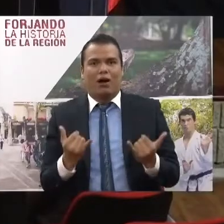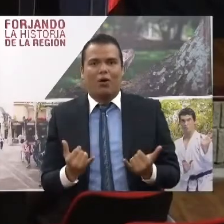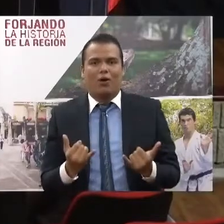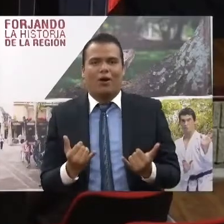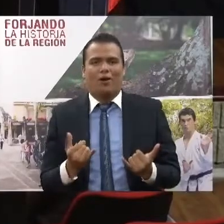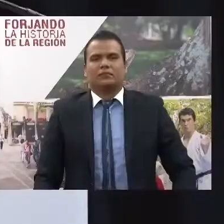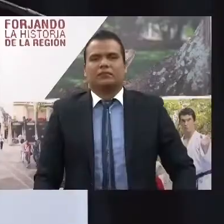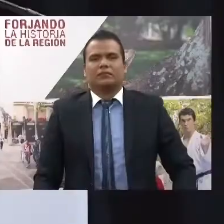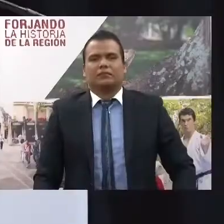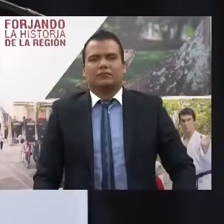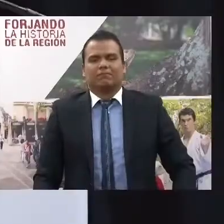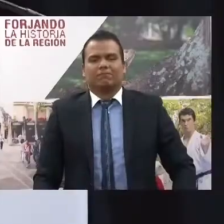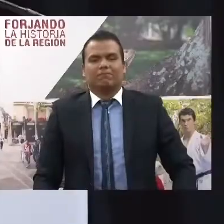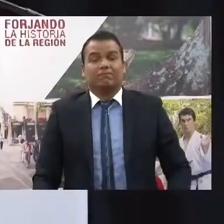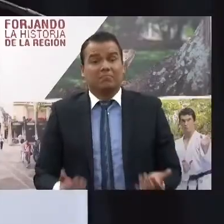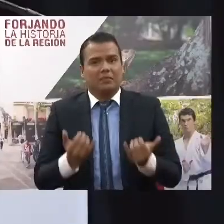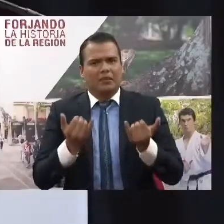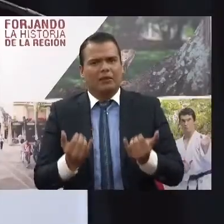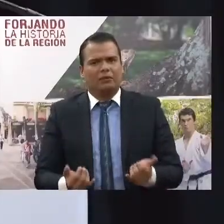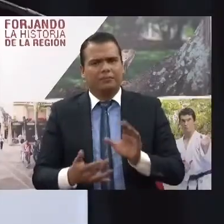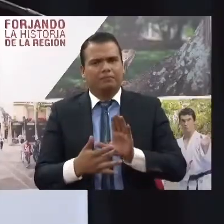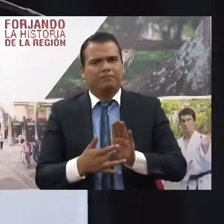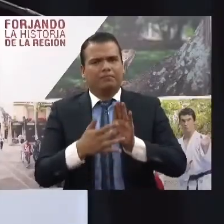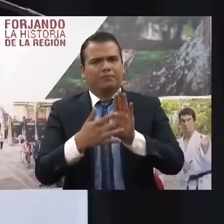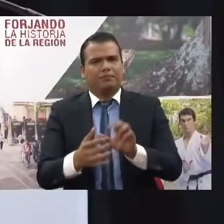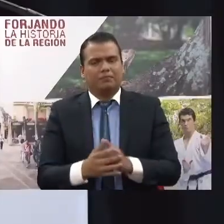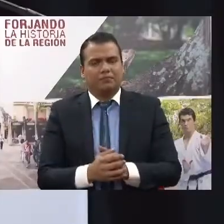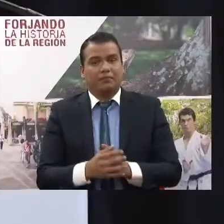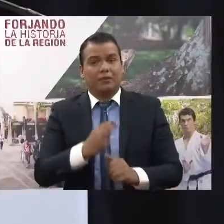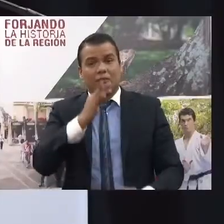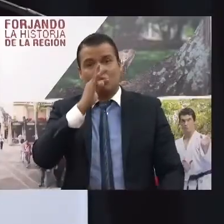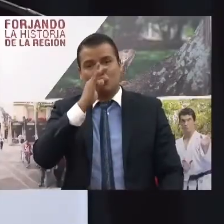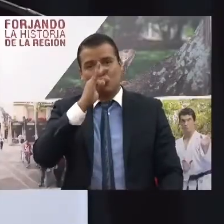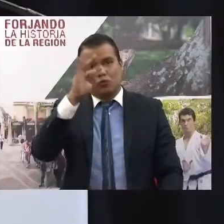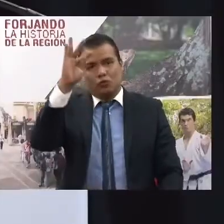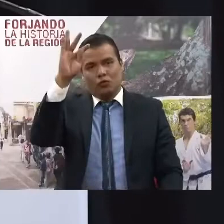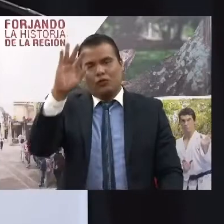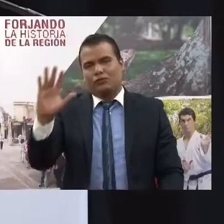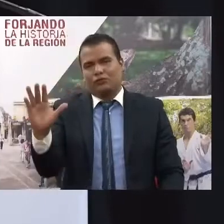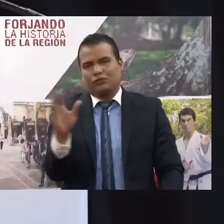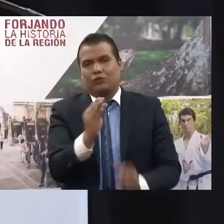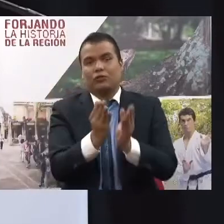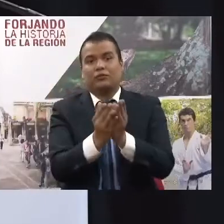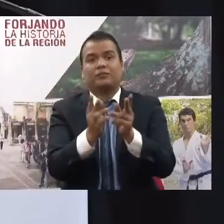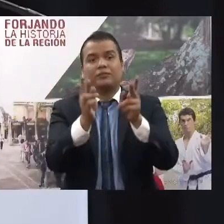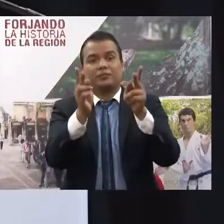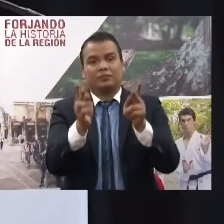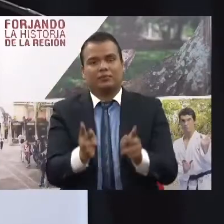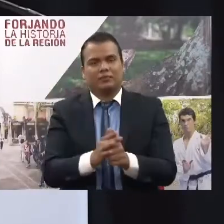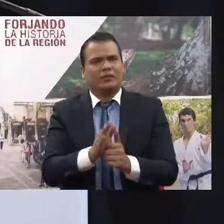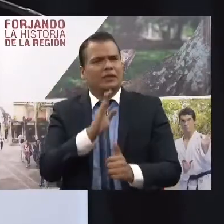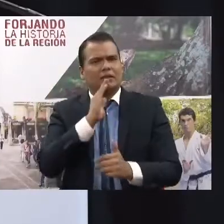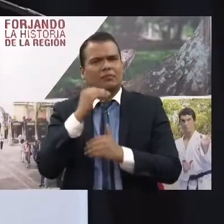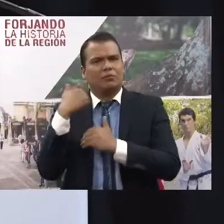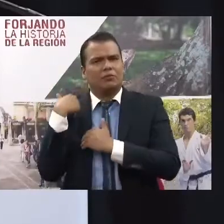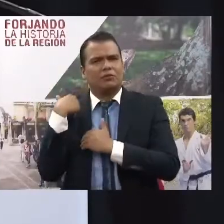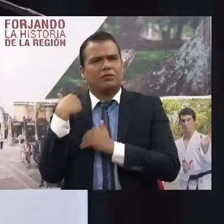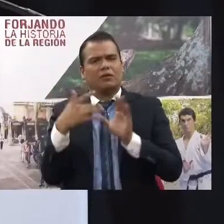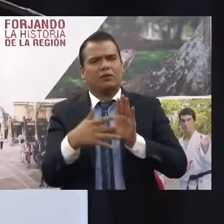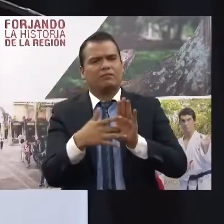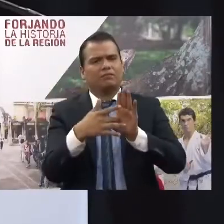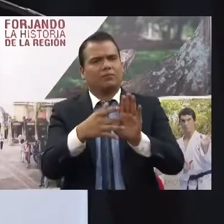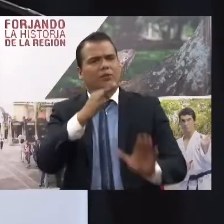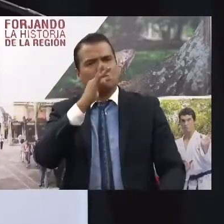ceremonia. A continuación tenemos la toma de juramento universitario por parte del señor